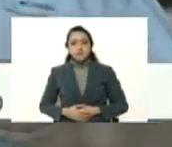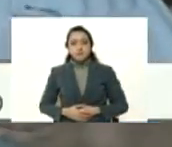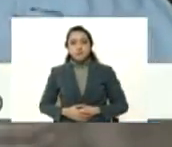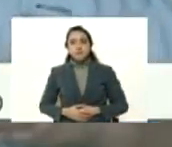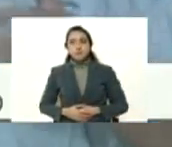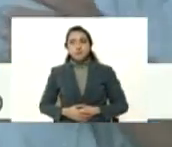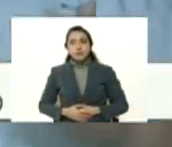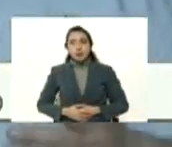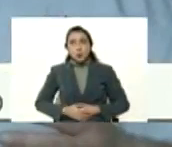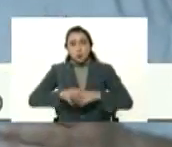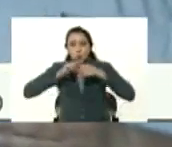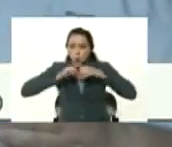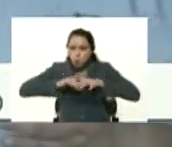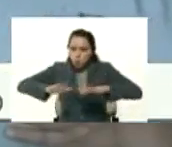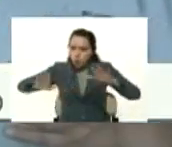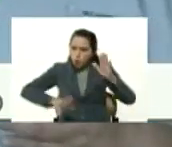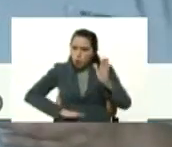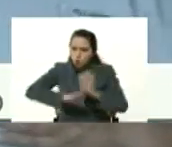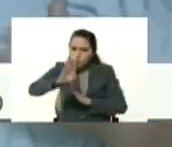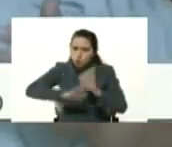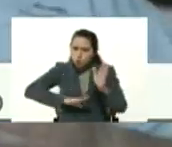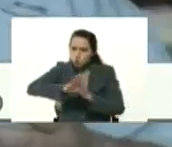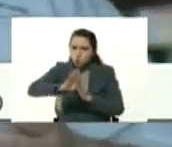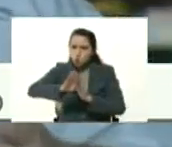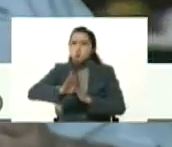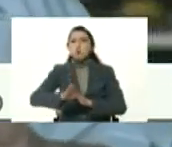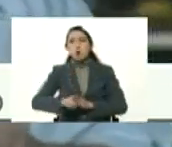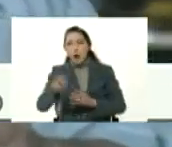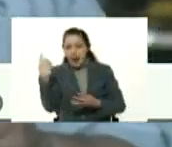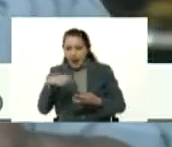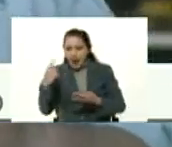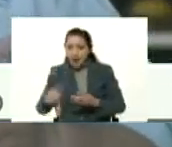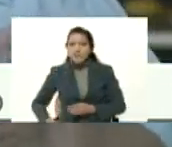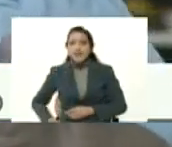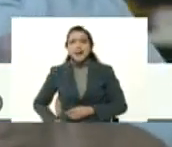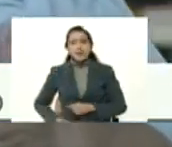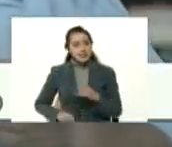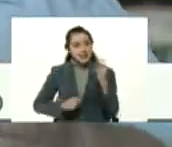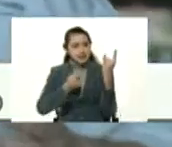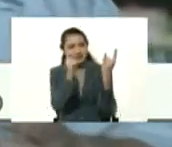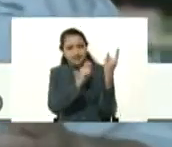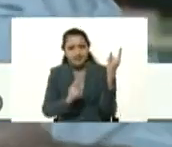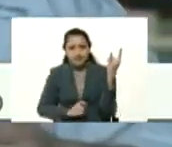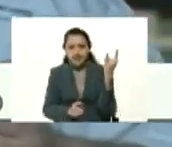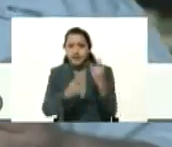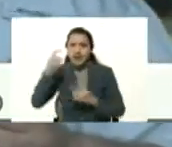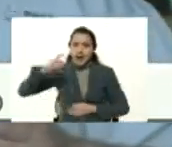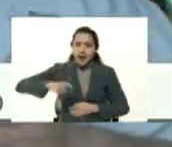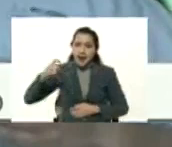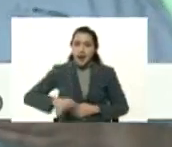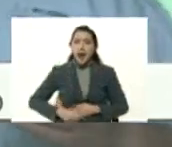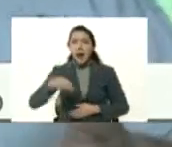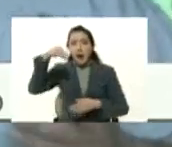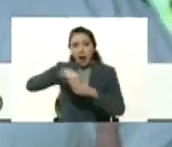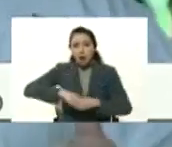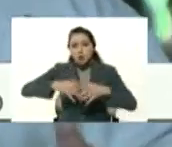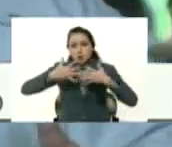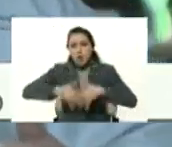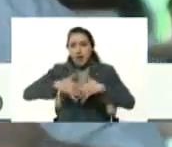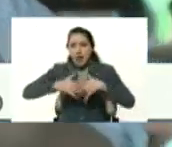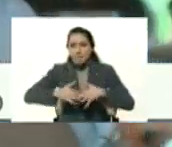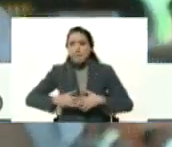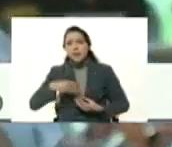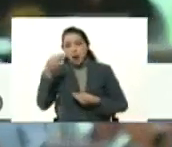la distribución, producción de los fertilizantes que ahora tiene la empresa Pequivén, cosa que ha